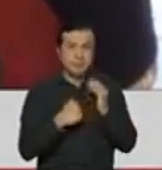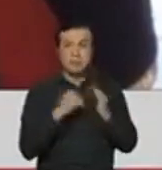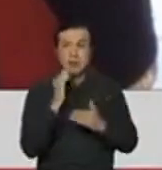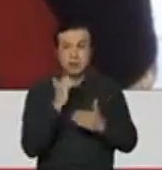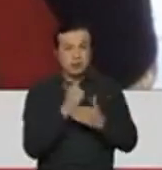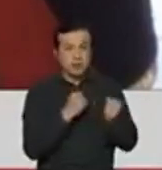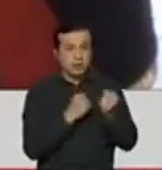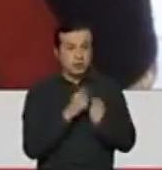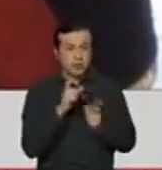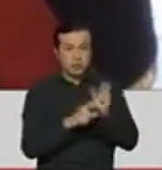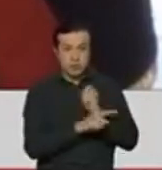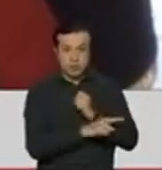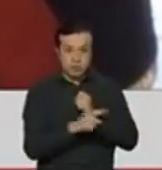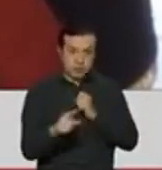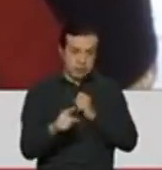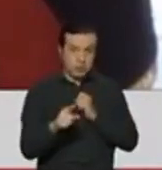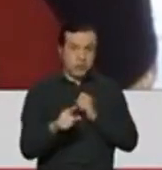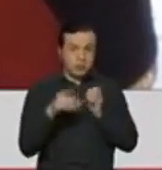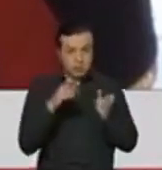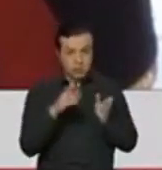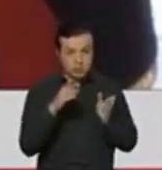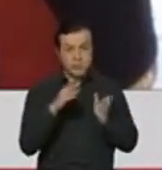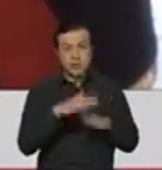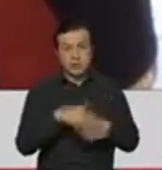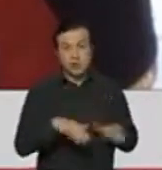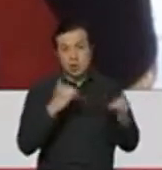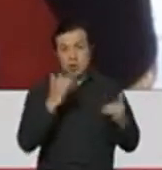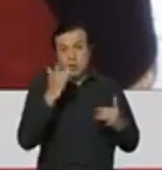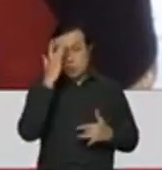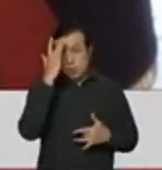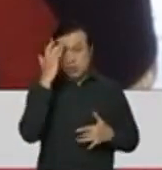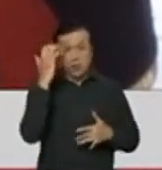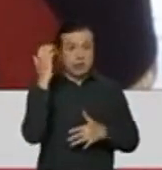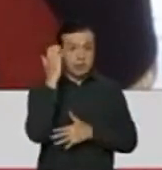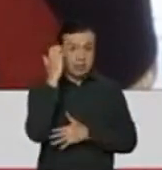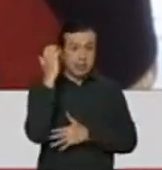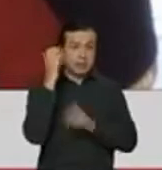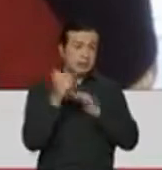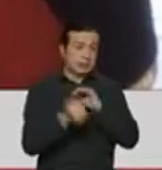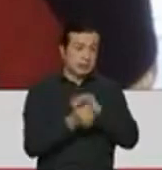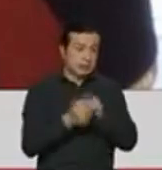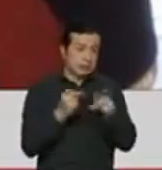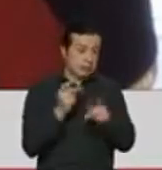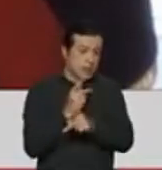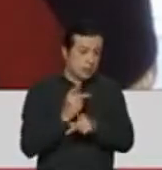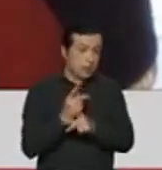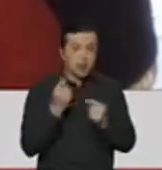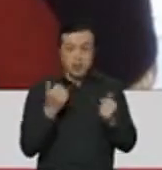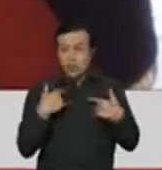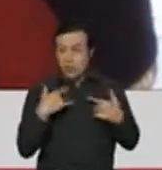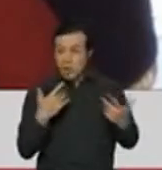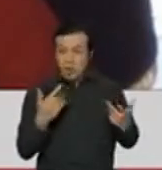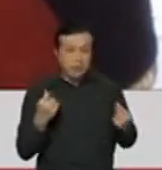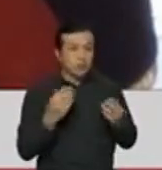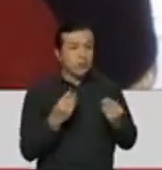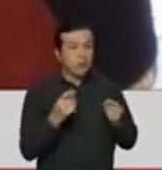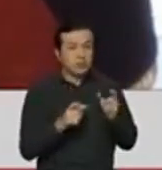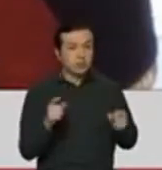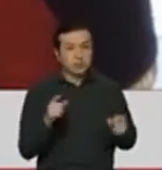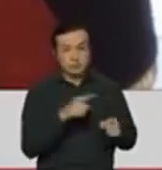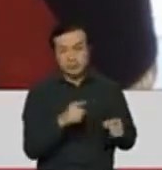asistencia y de campear un temporal complicado después de la crisis del COVID y de la crisis económica, porque